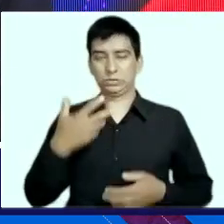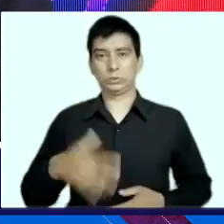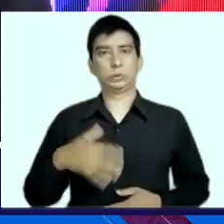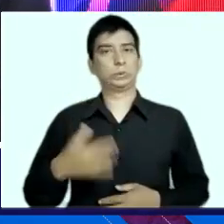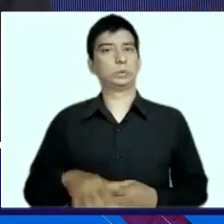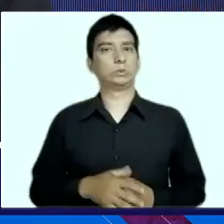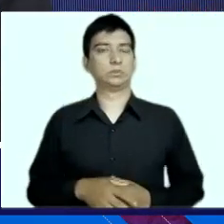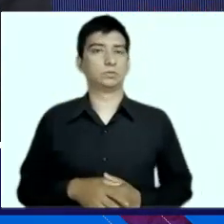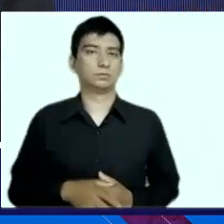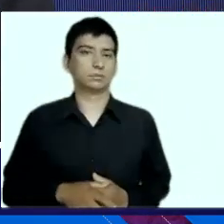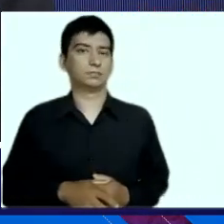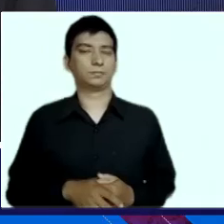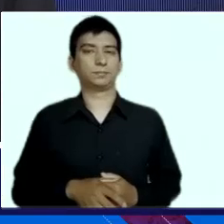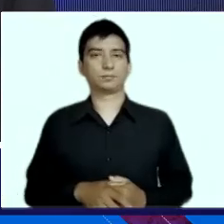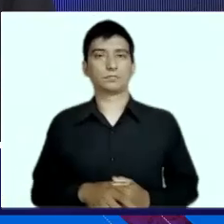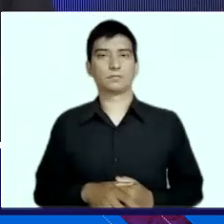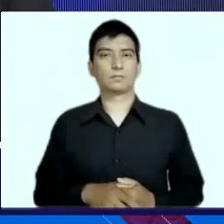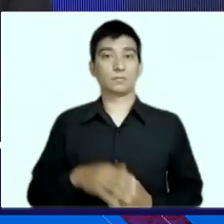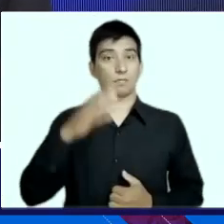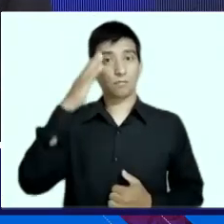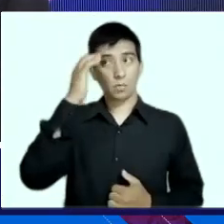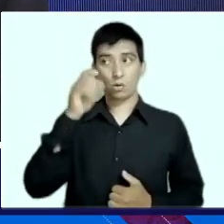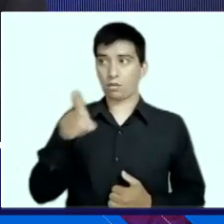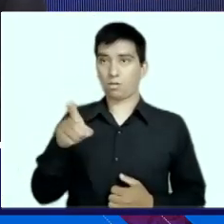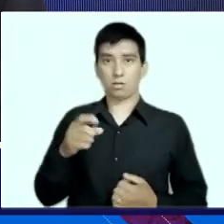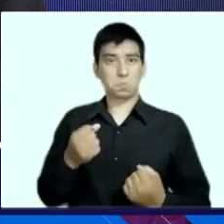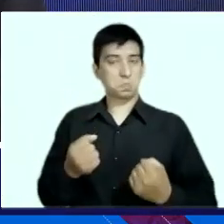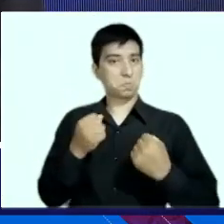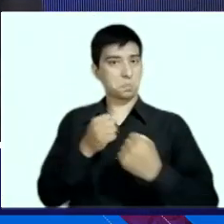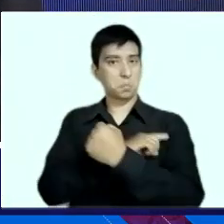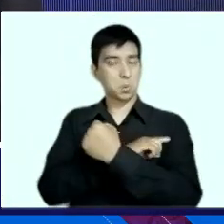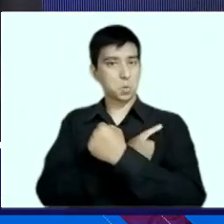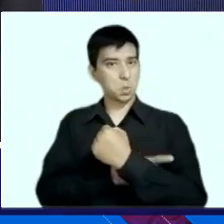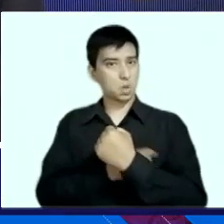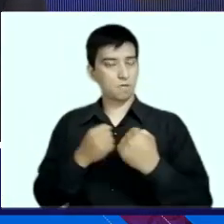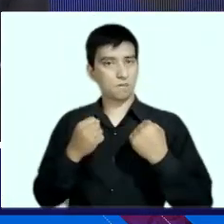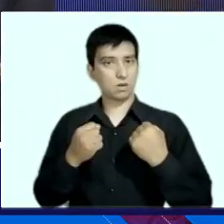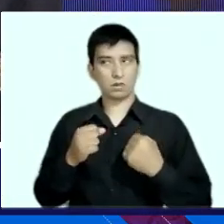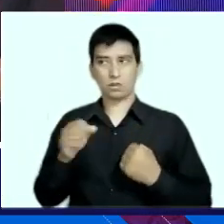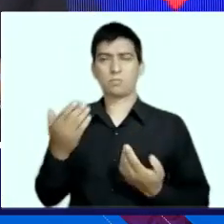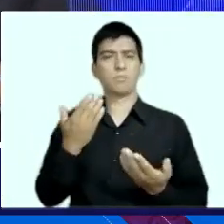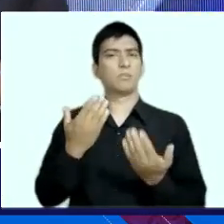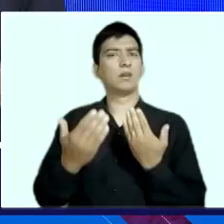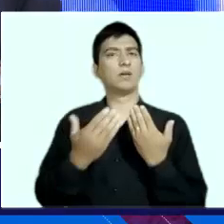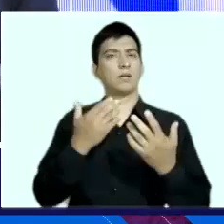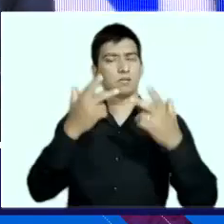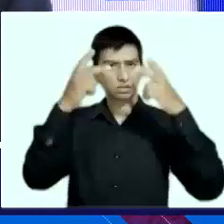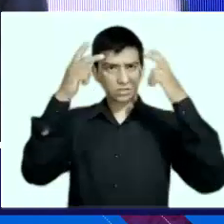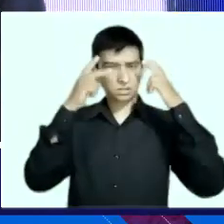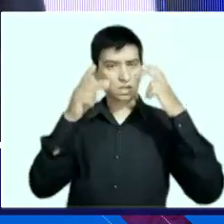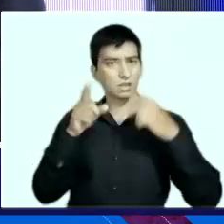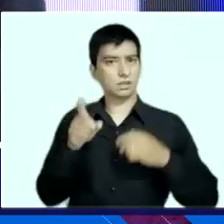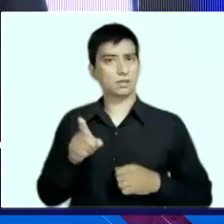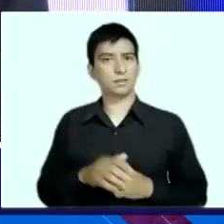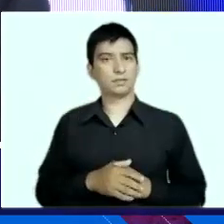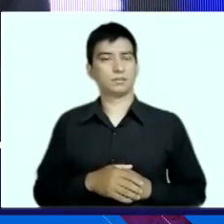revelaba esto y por qué este hombre tenía tanto poder y era prácticamente el rey dentro del club. De las barras. Es más, a Adolfo Trote